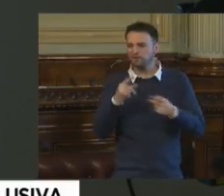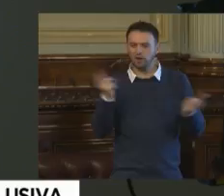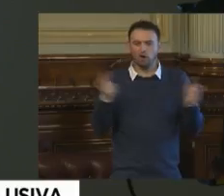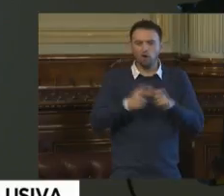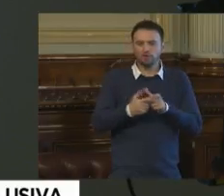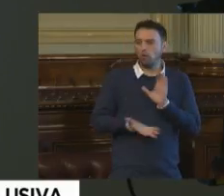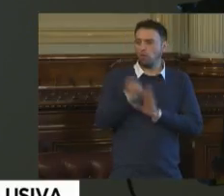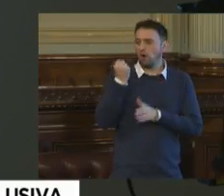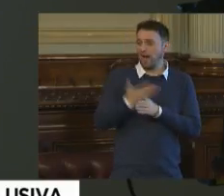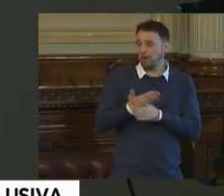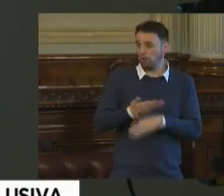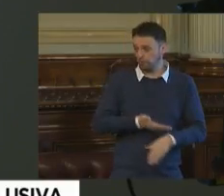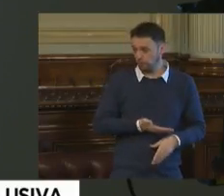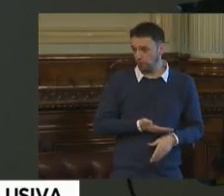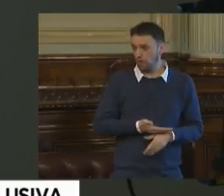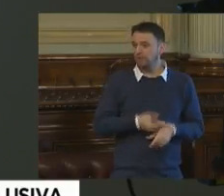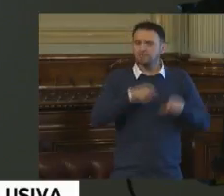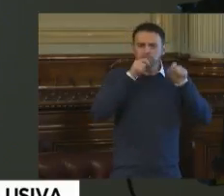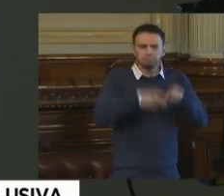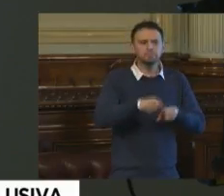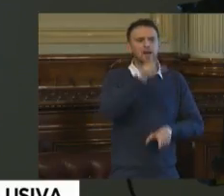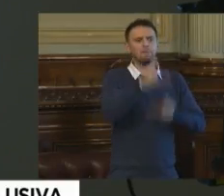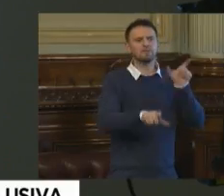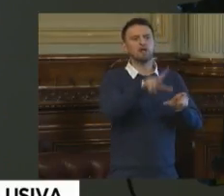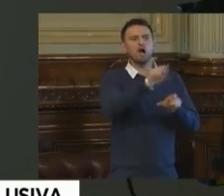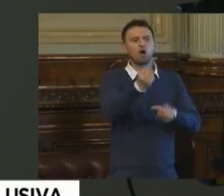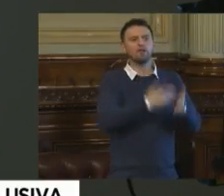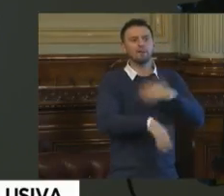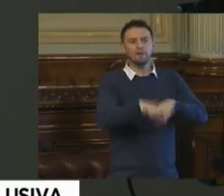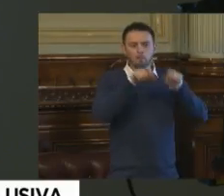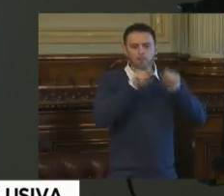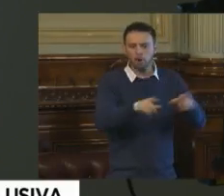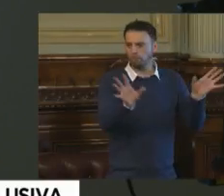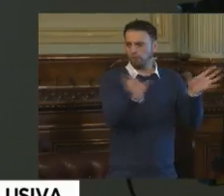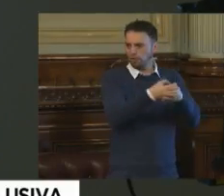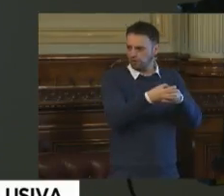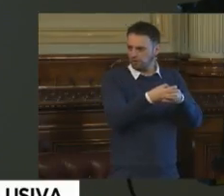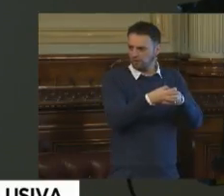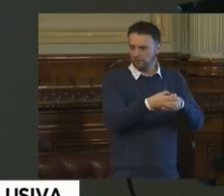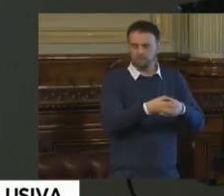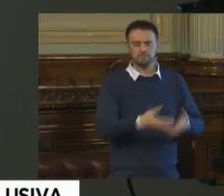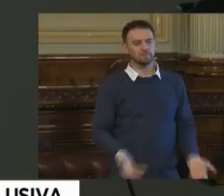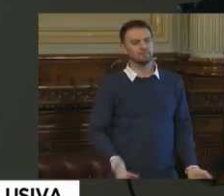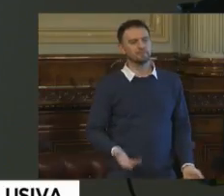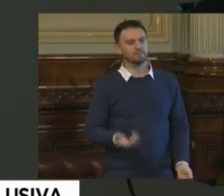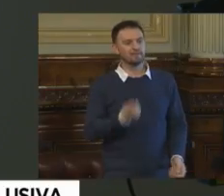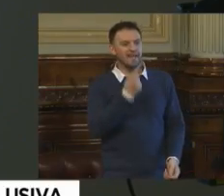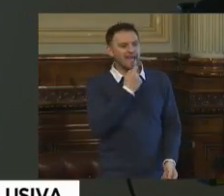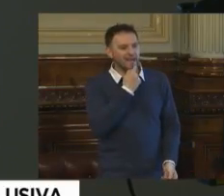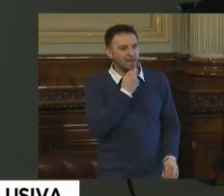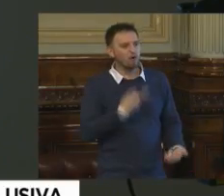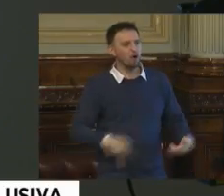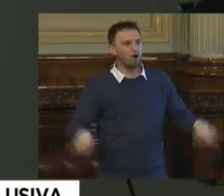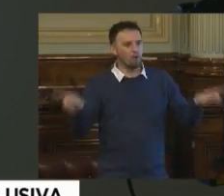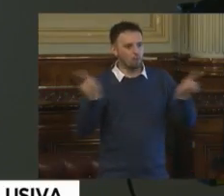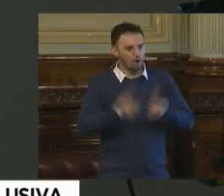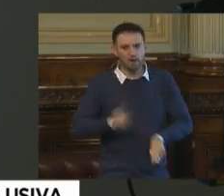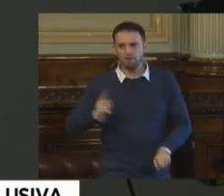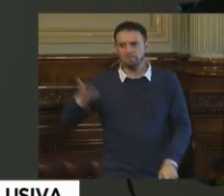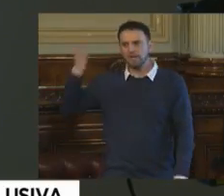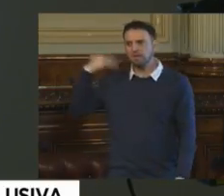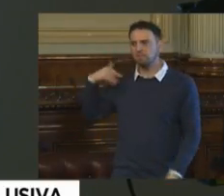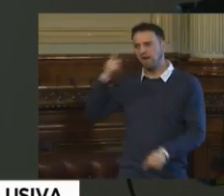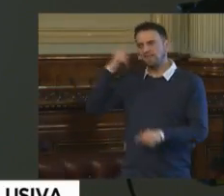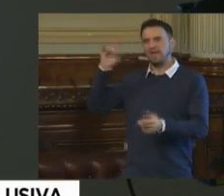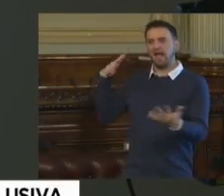encontrar pareja exclusivamente para personas con discapacidad esto es un claro ejemplo de lo que es